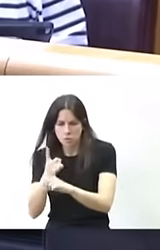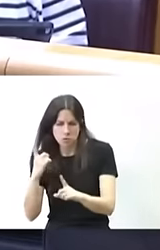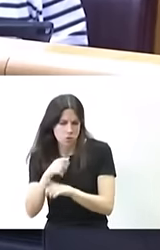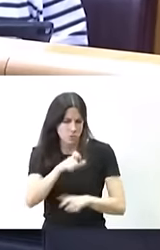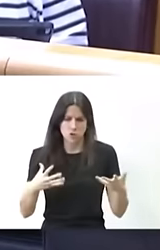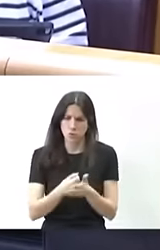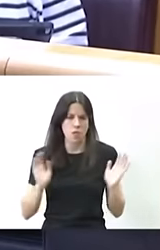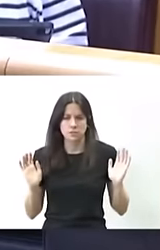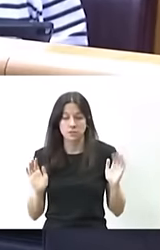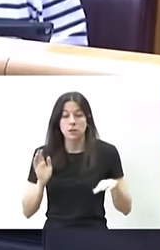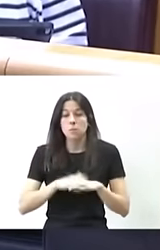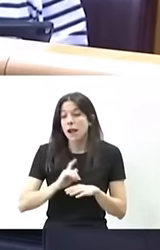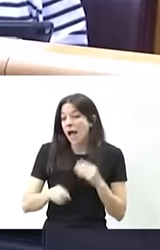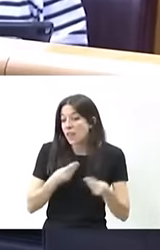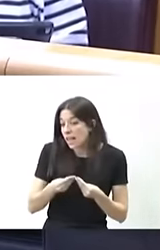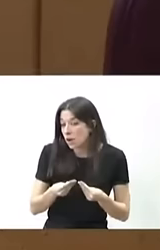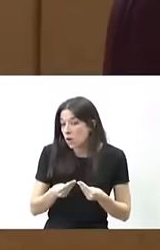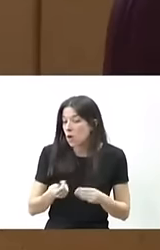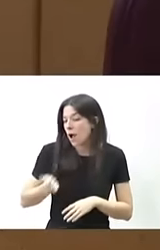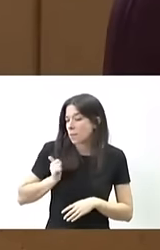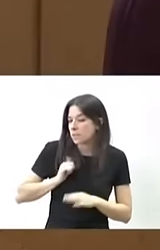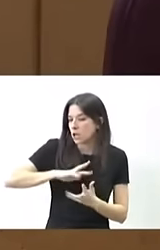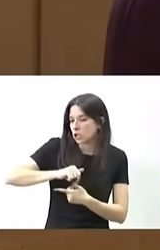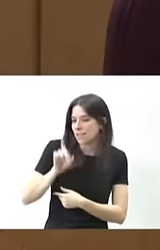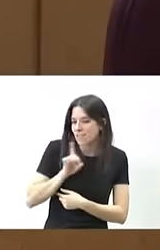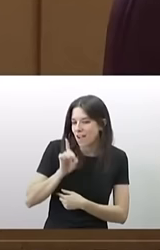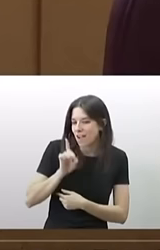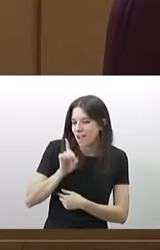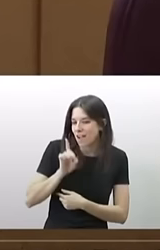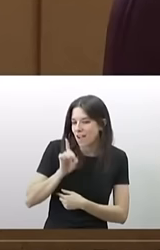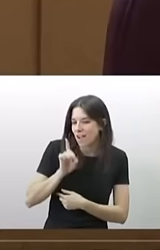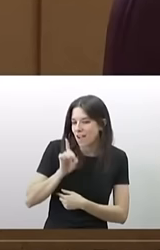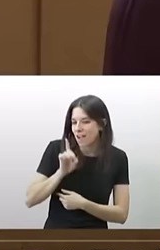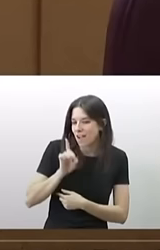echan mano de noticias falsas, de bulos, de mentiras...